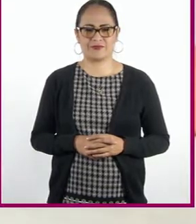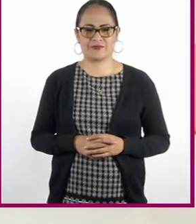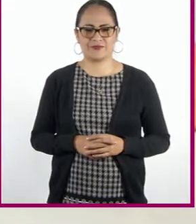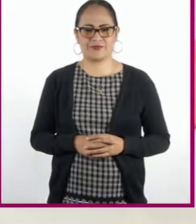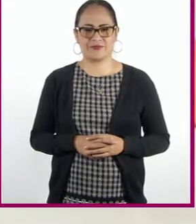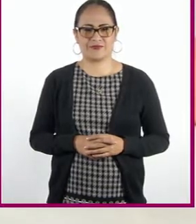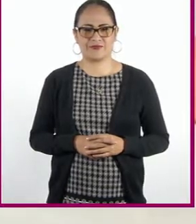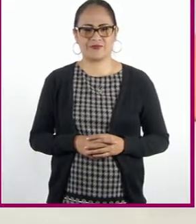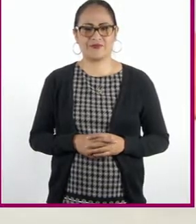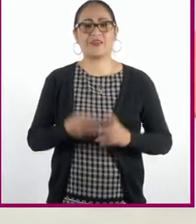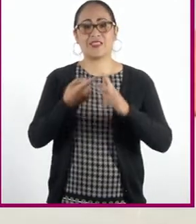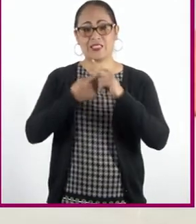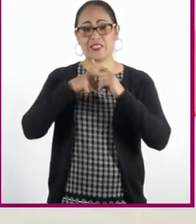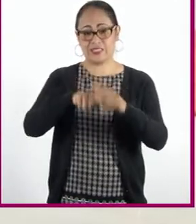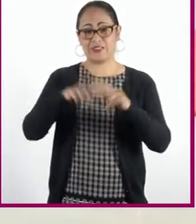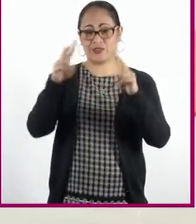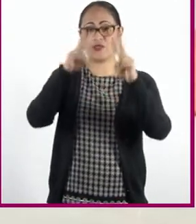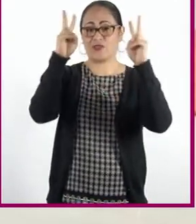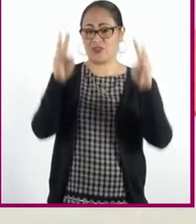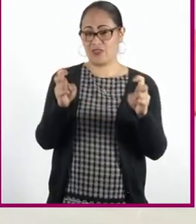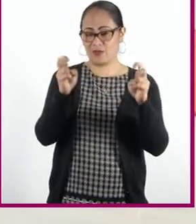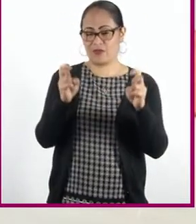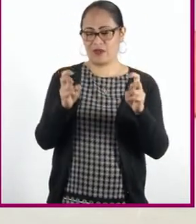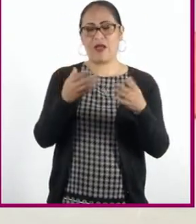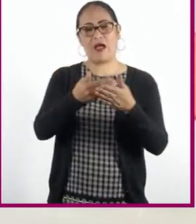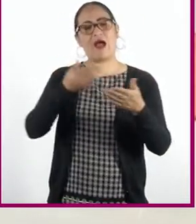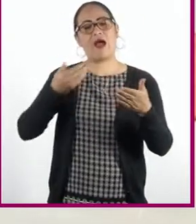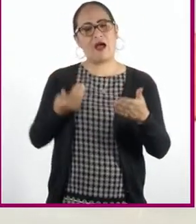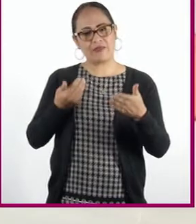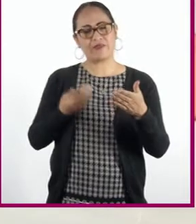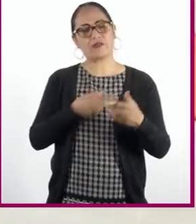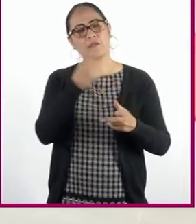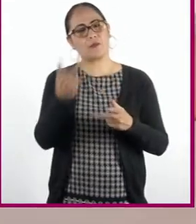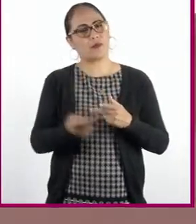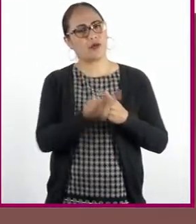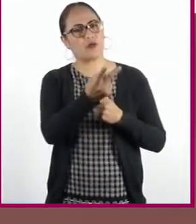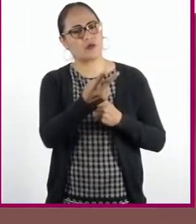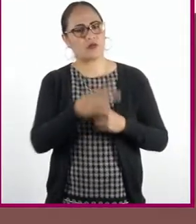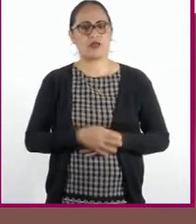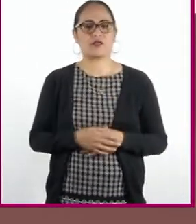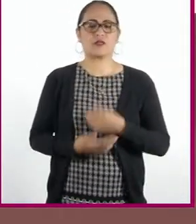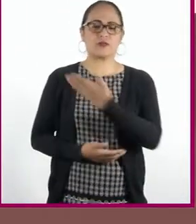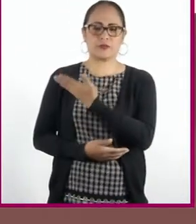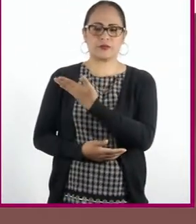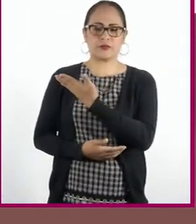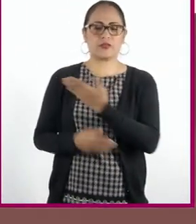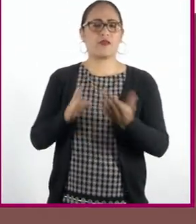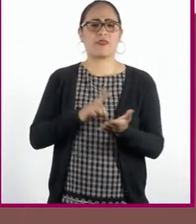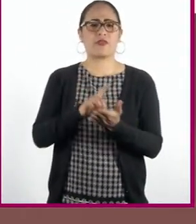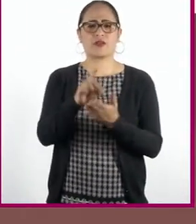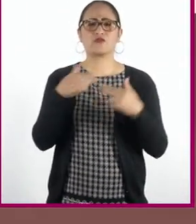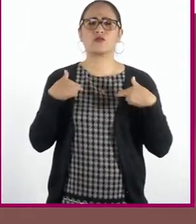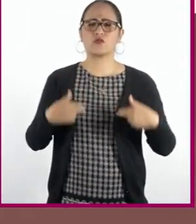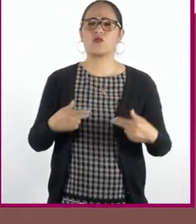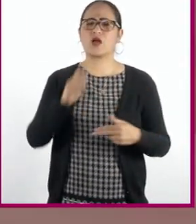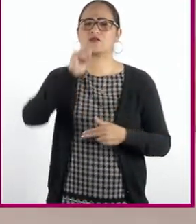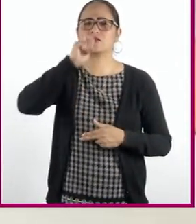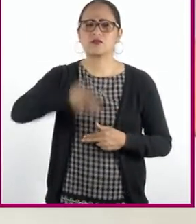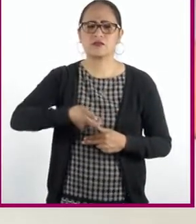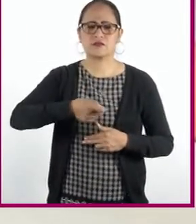Para dar inicio a este tema, creo que es importante comenzar por preguntarle ¿qué son los derechos humanos? Los